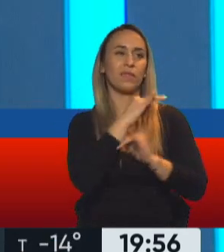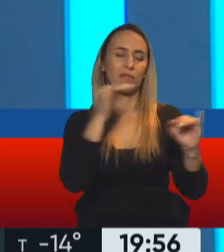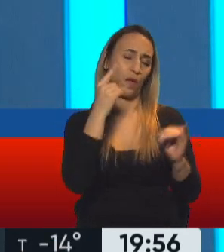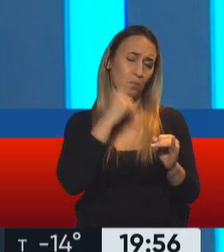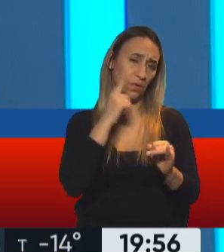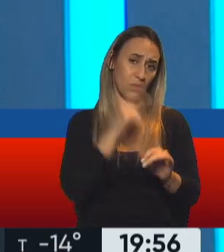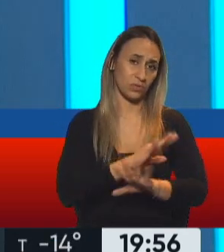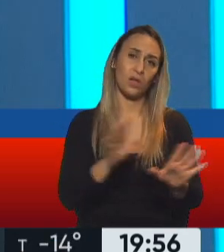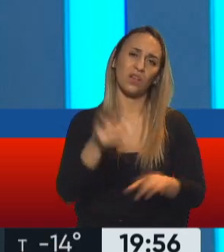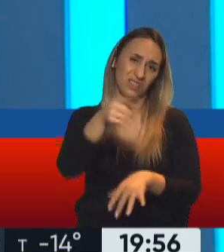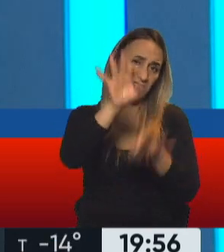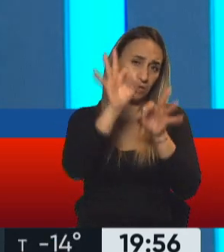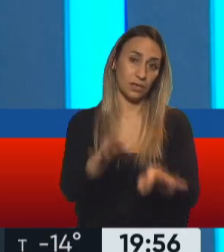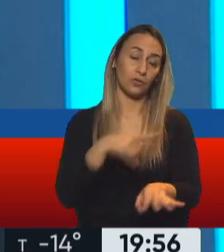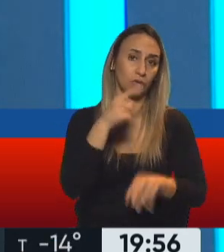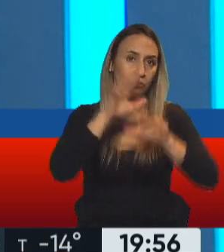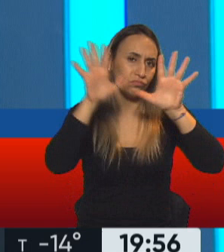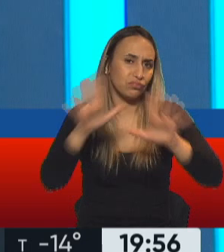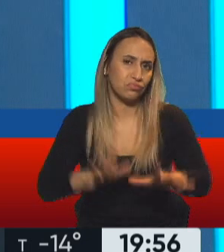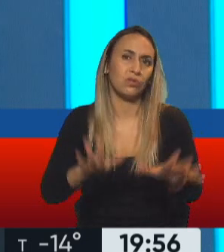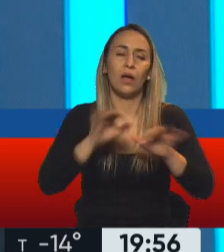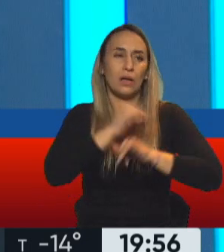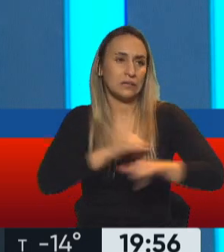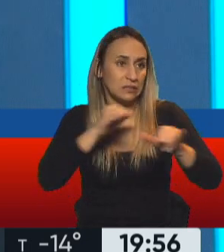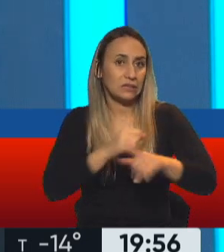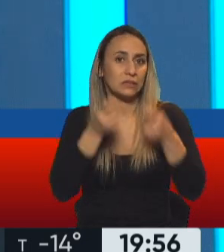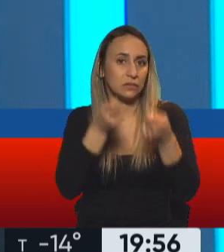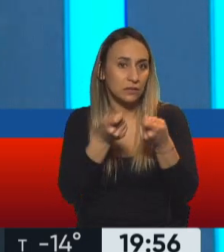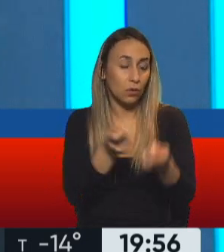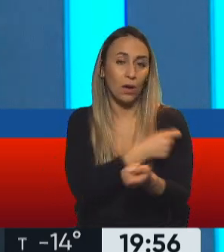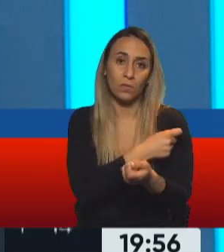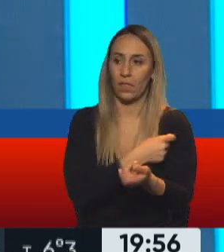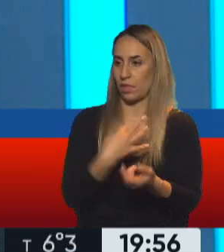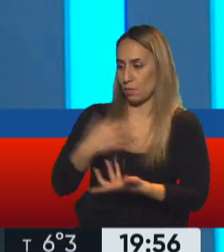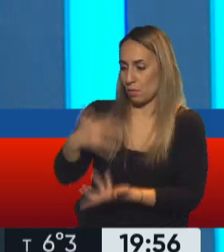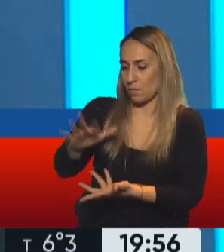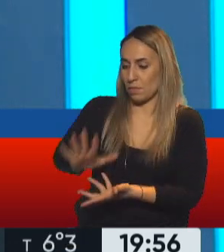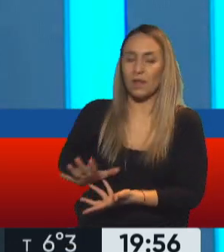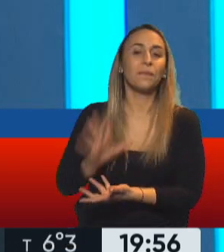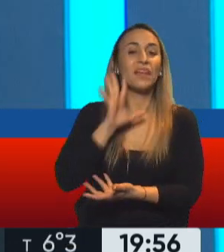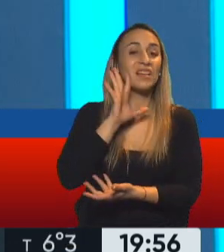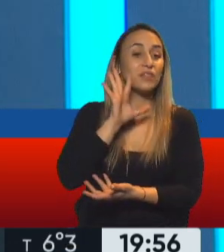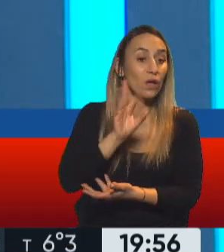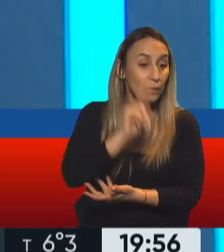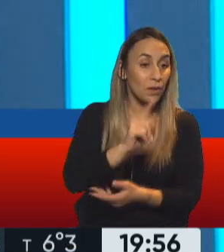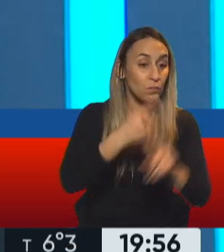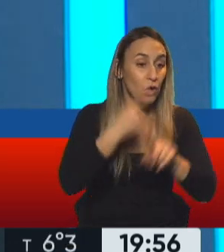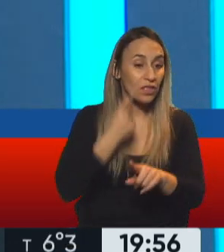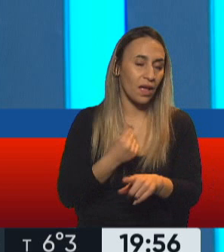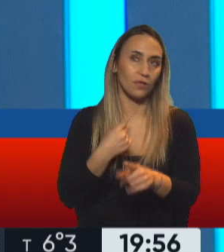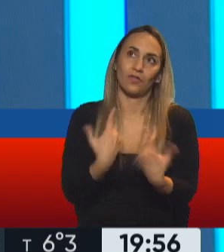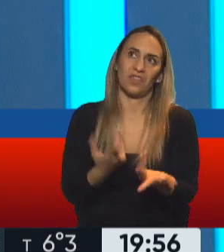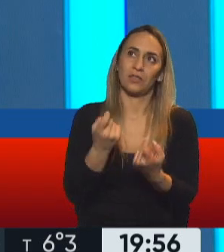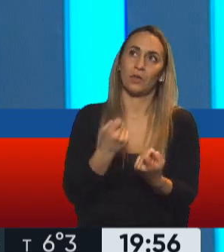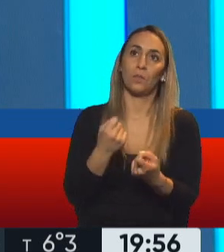Cualquiera que sabe que estamos haciendo una campaña de vacunación tiene que tener vacunas. Si yo vacuno 150.000 por día, tengo que tener en una semana